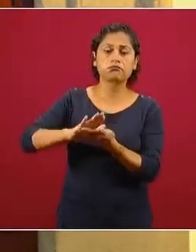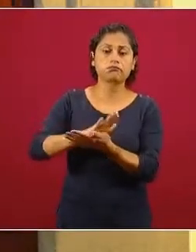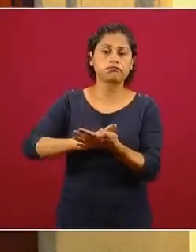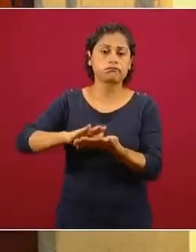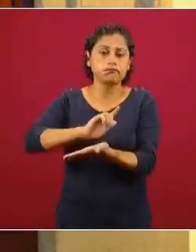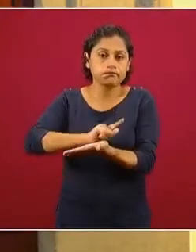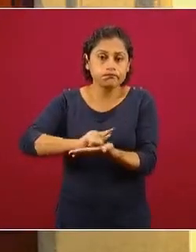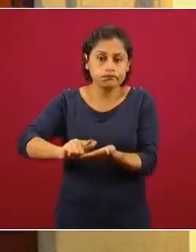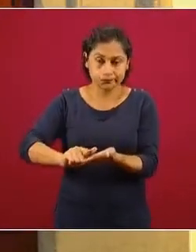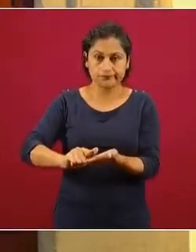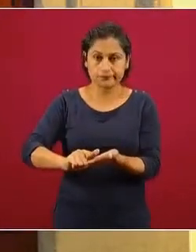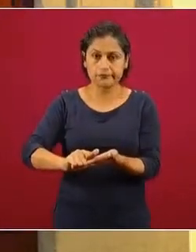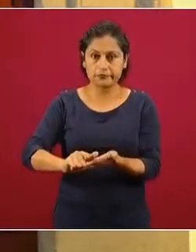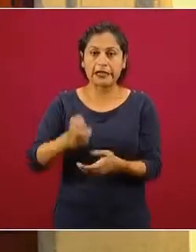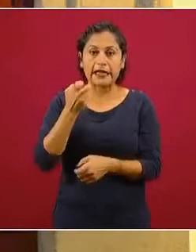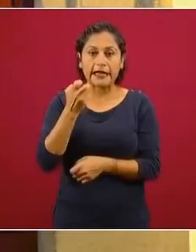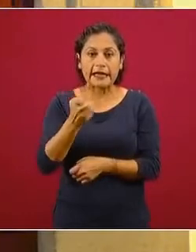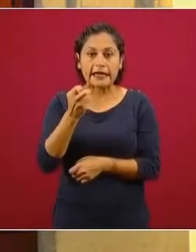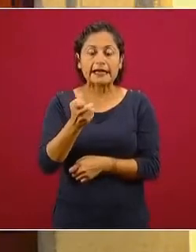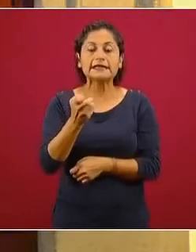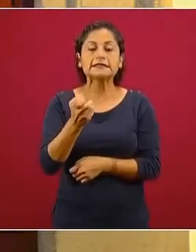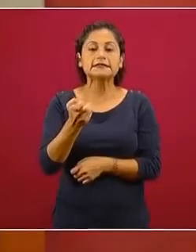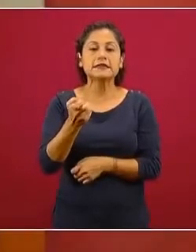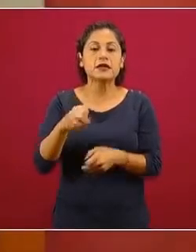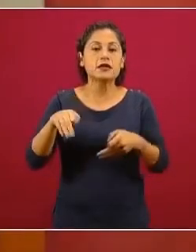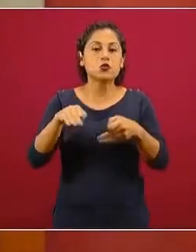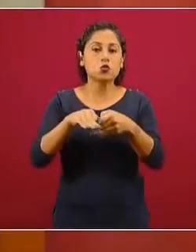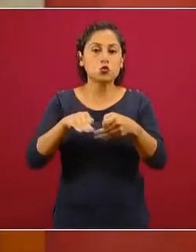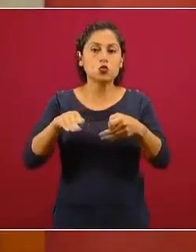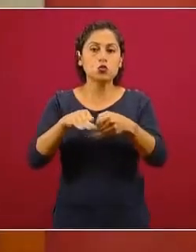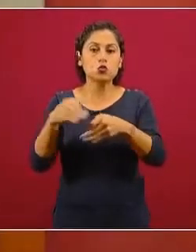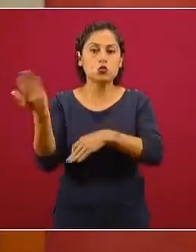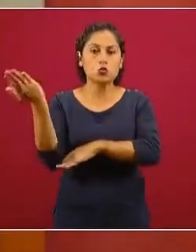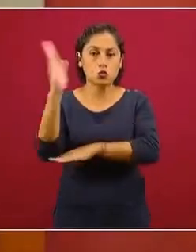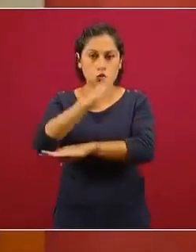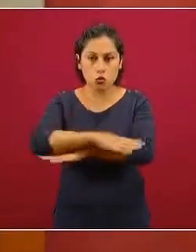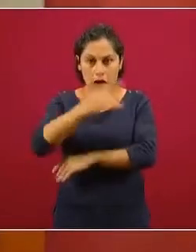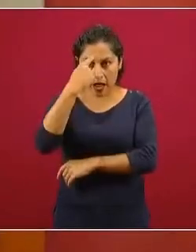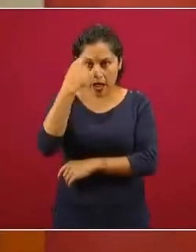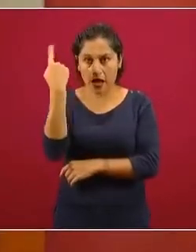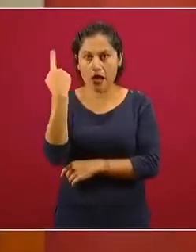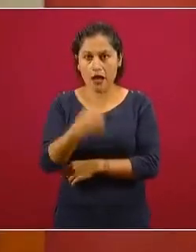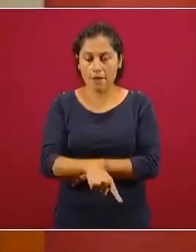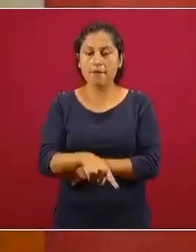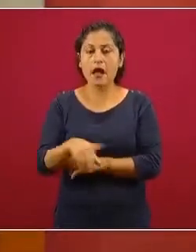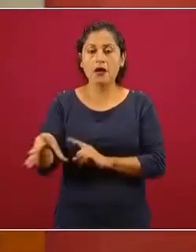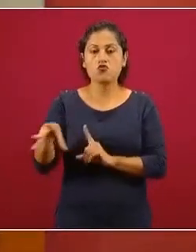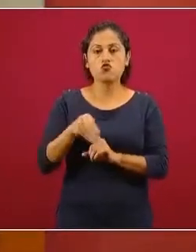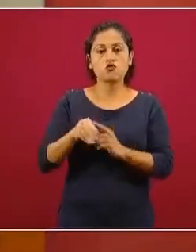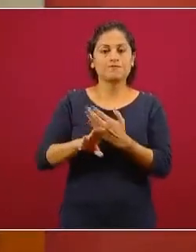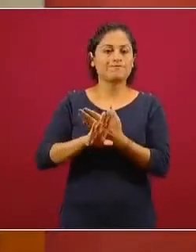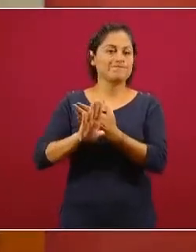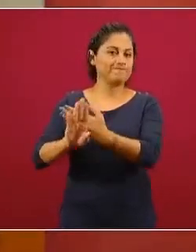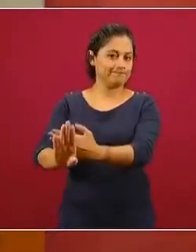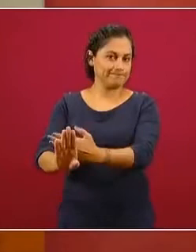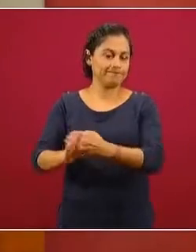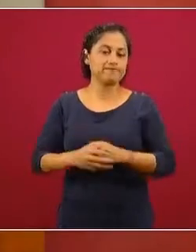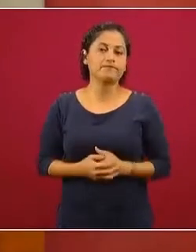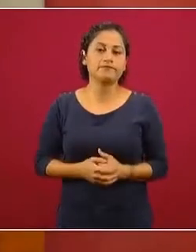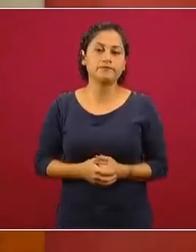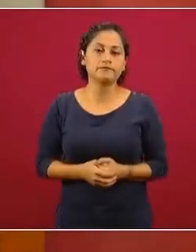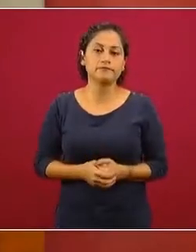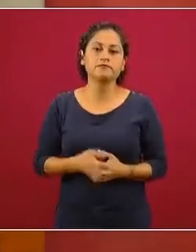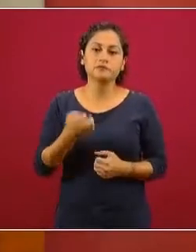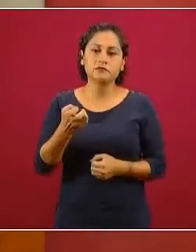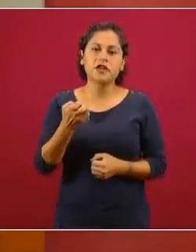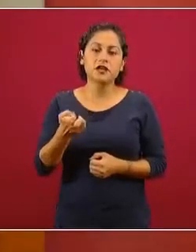esta actividad durante varias veces al día para entonces evitar llevarnos el virus a nuestras vías respiratorias